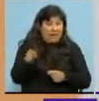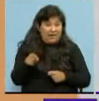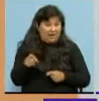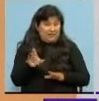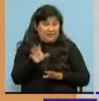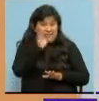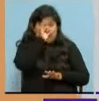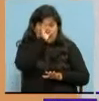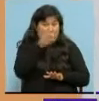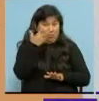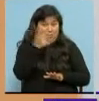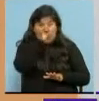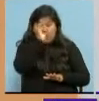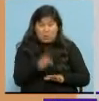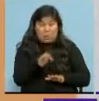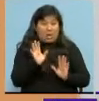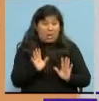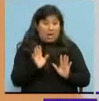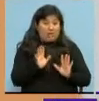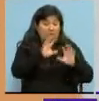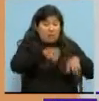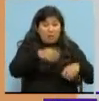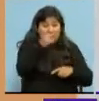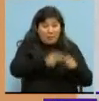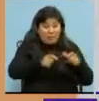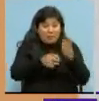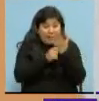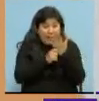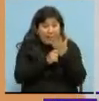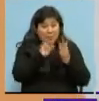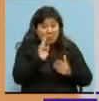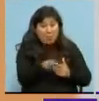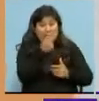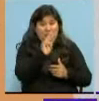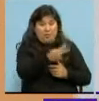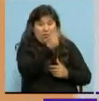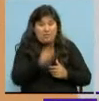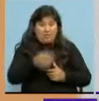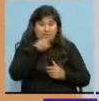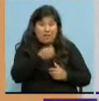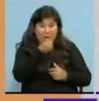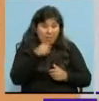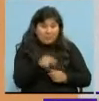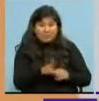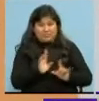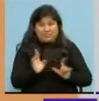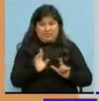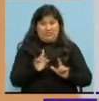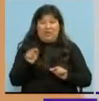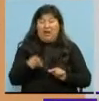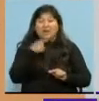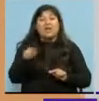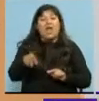prefiere cazar su alimento los que son carroñeros oportunistas por ejemplo son el zorro los perros asilvestrados